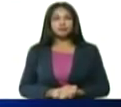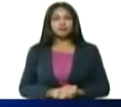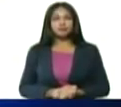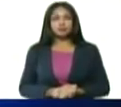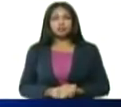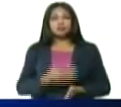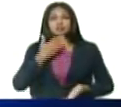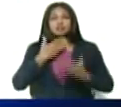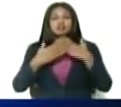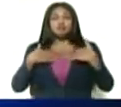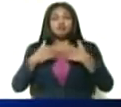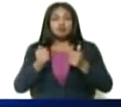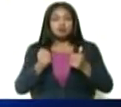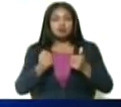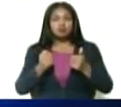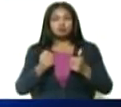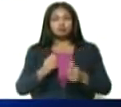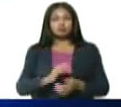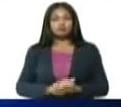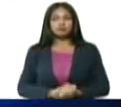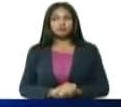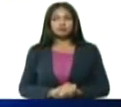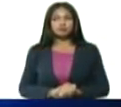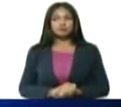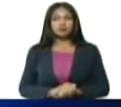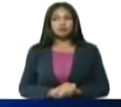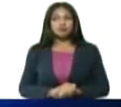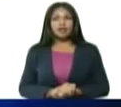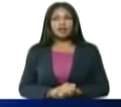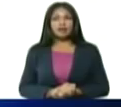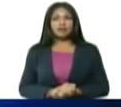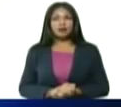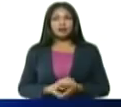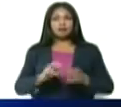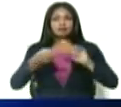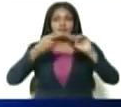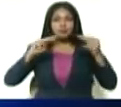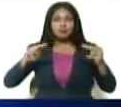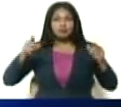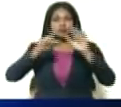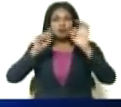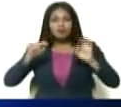pidiéndole por la salud, por la paz de Venezuela, por la salud y la paz.